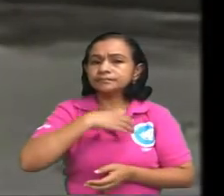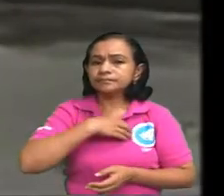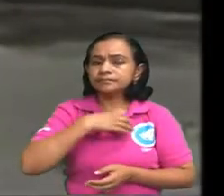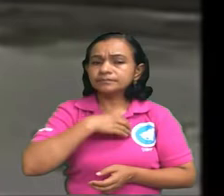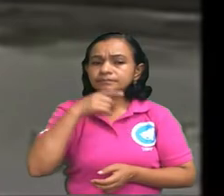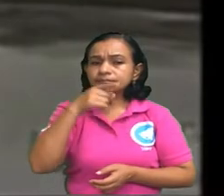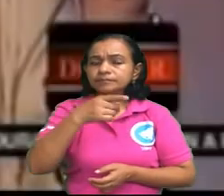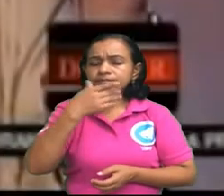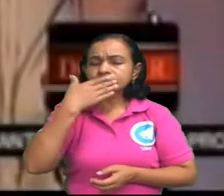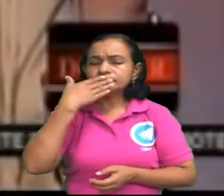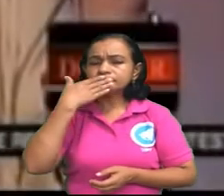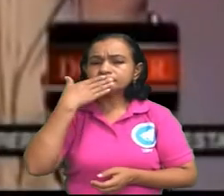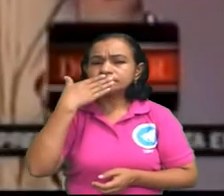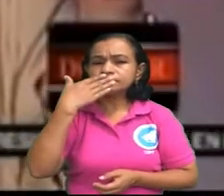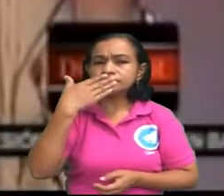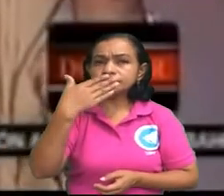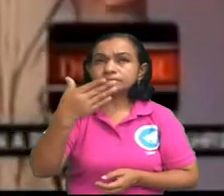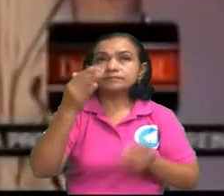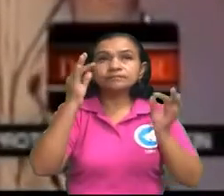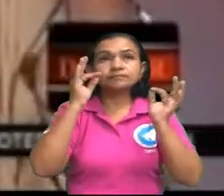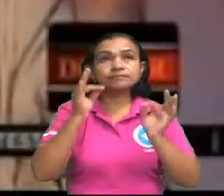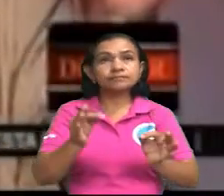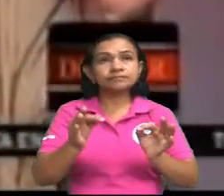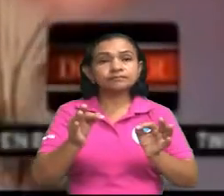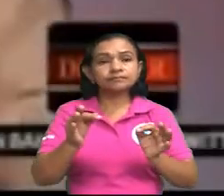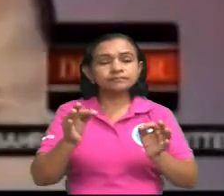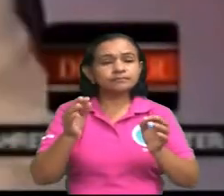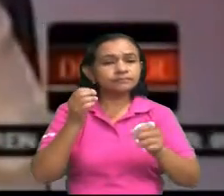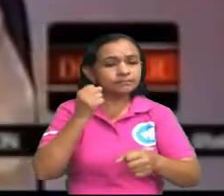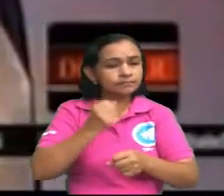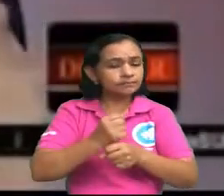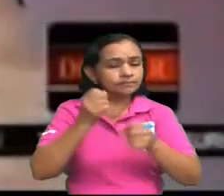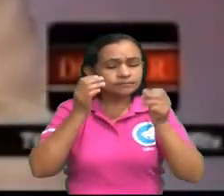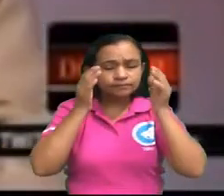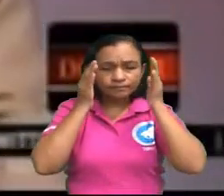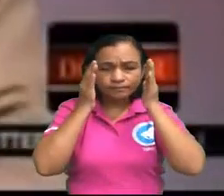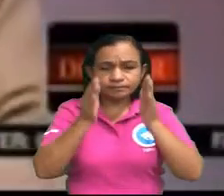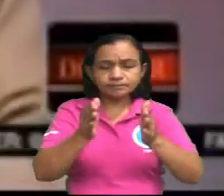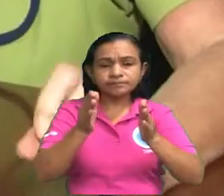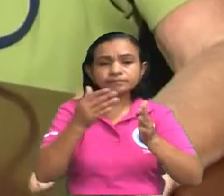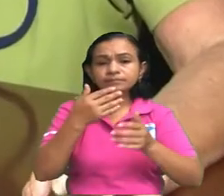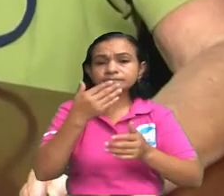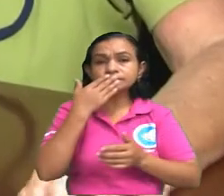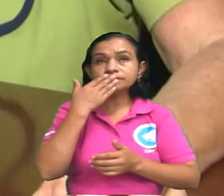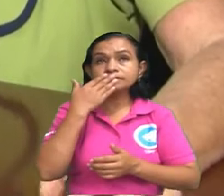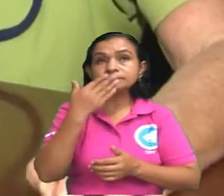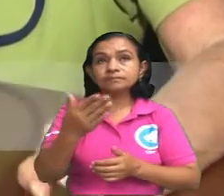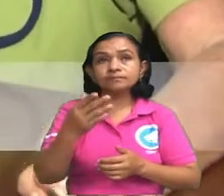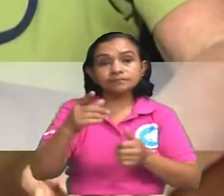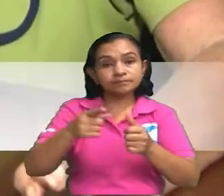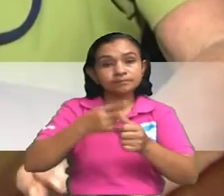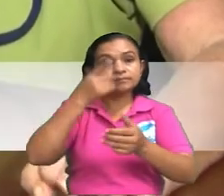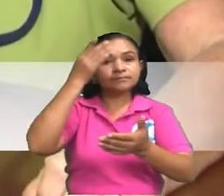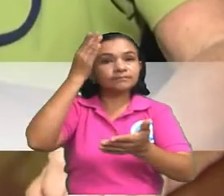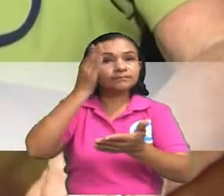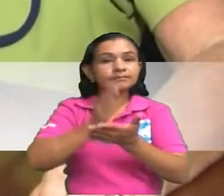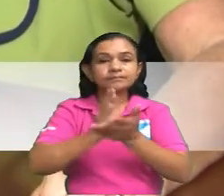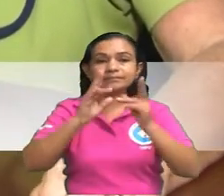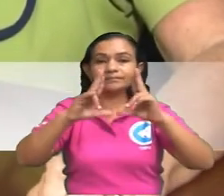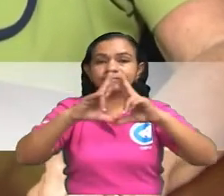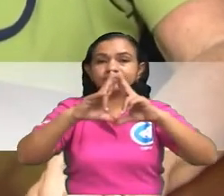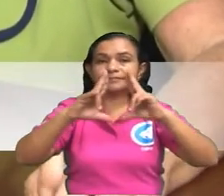honradez, una policía de una gran eficiencia originada en la honestidad. Por primera vez los